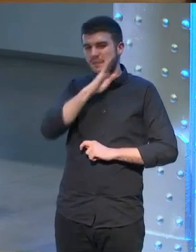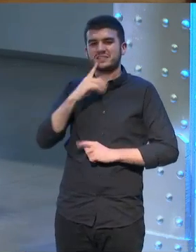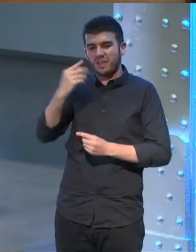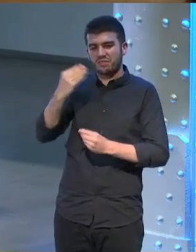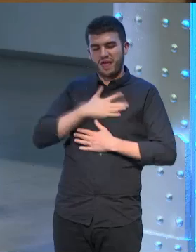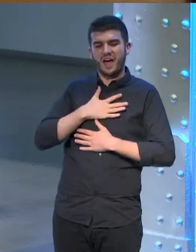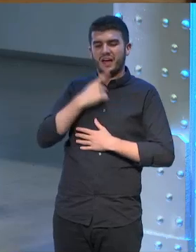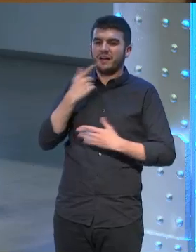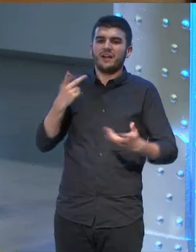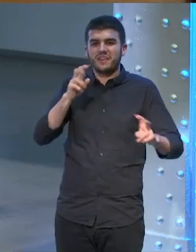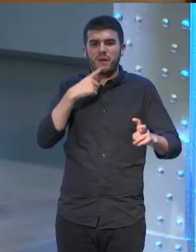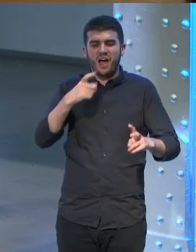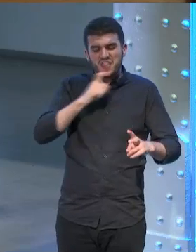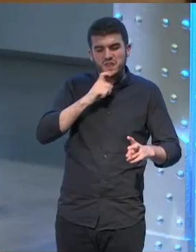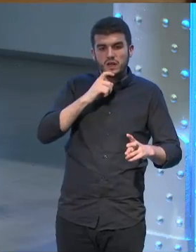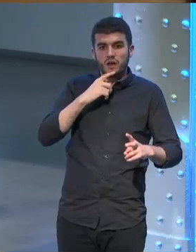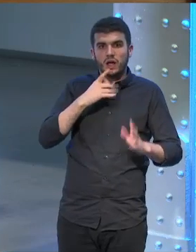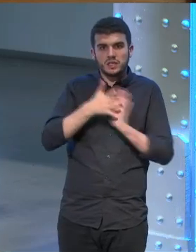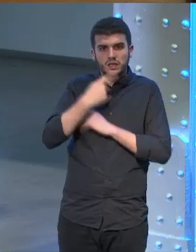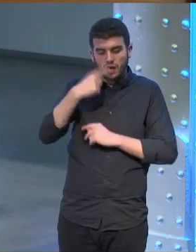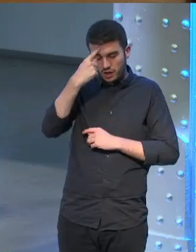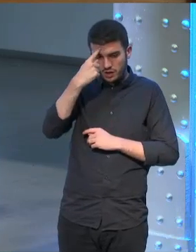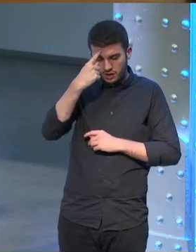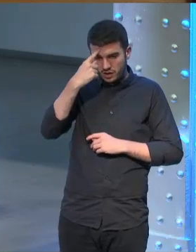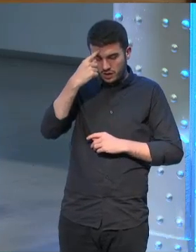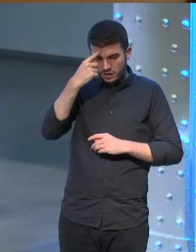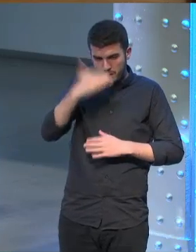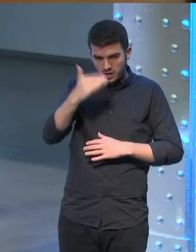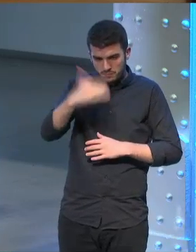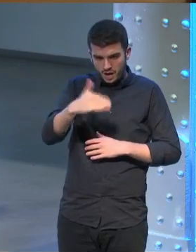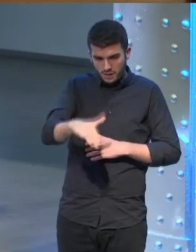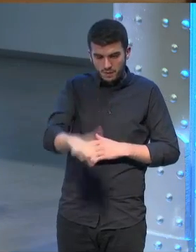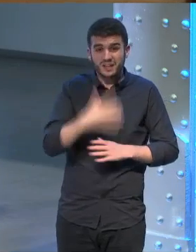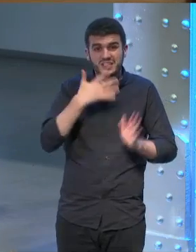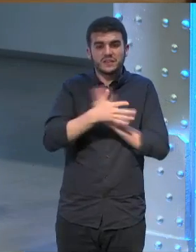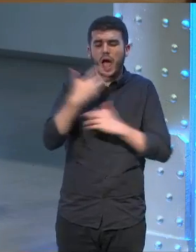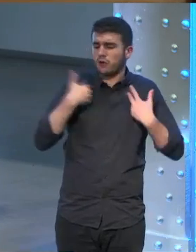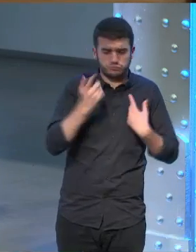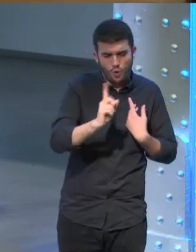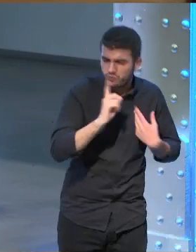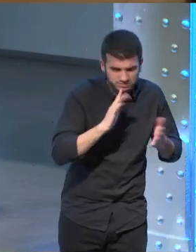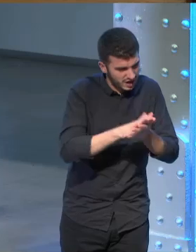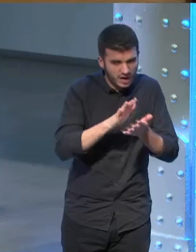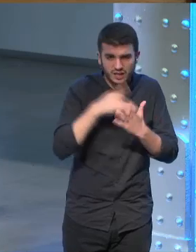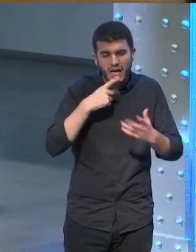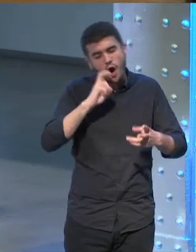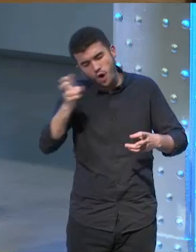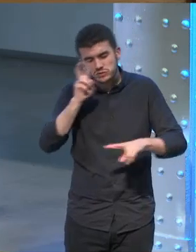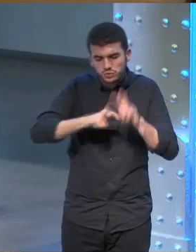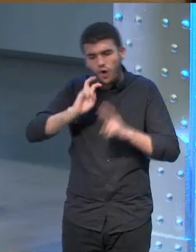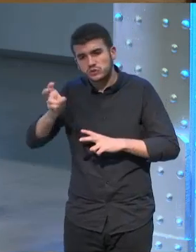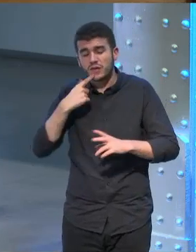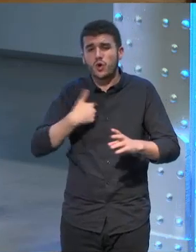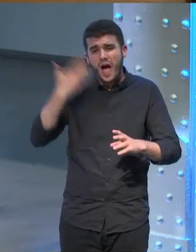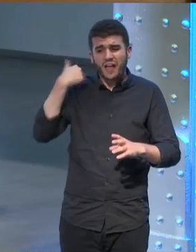son muy difíciles tal, y encima se alimenta de, pues, no sufras, busca otra cosa, algo más que te dedique. Yo iba a estudiar